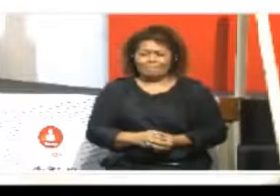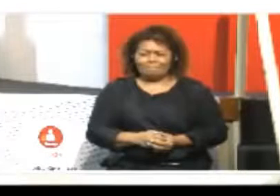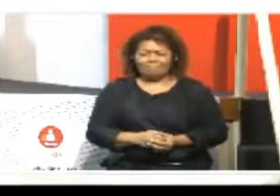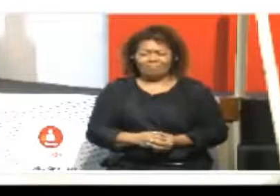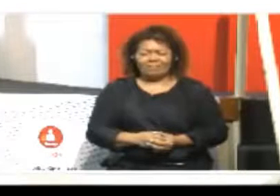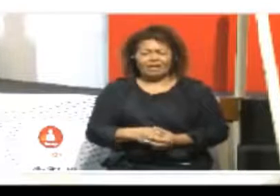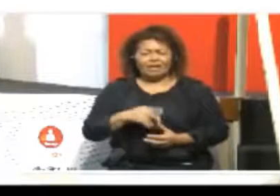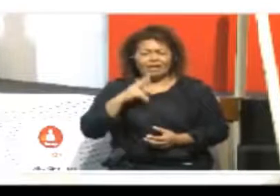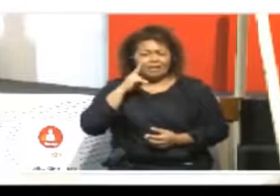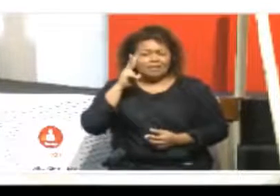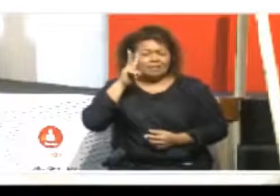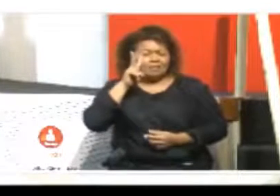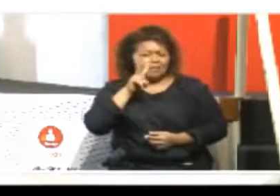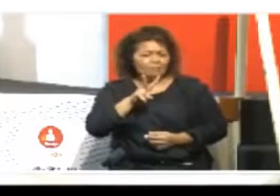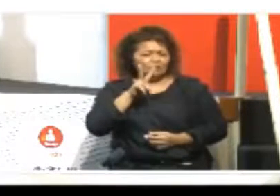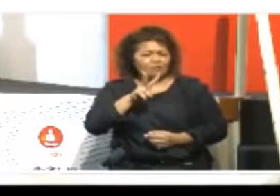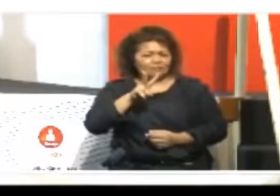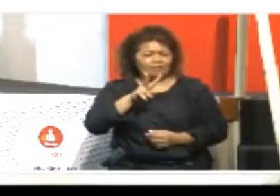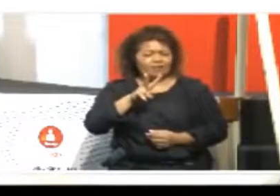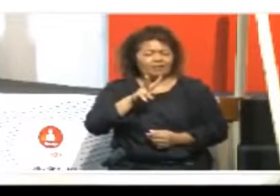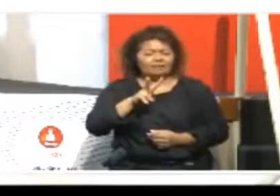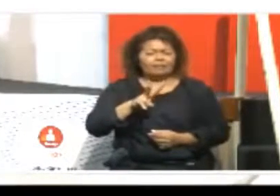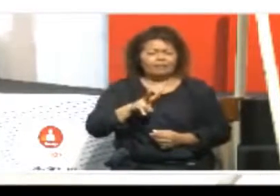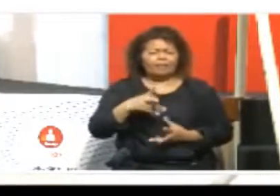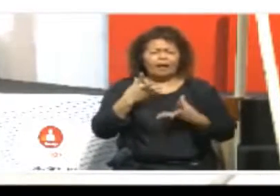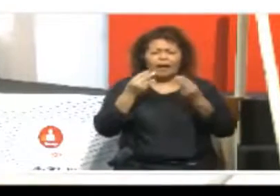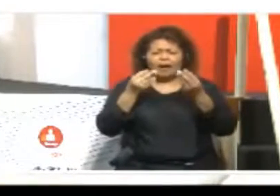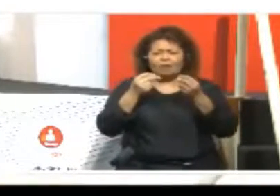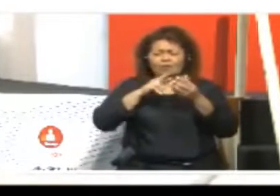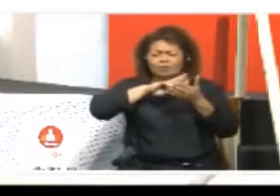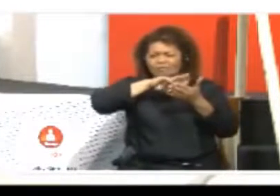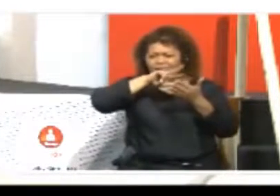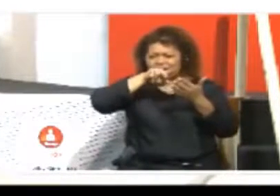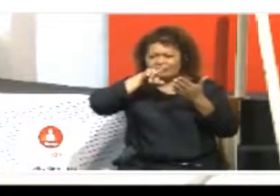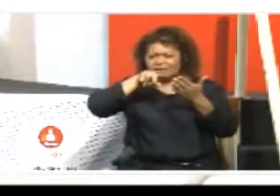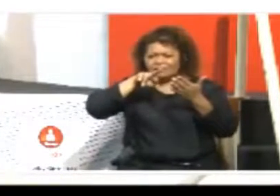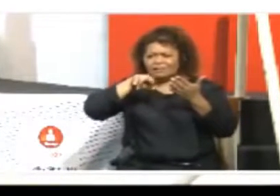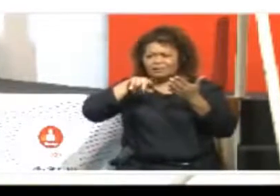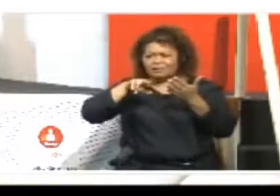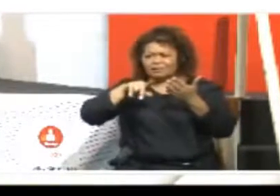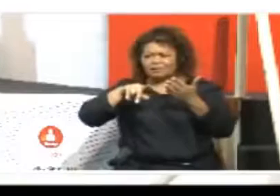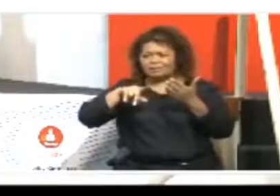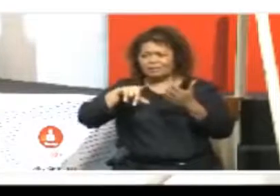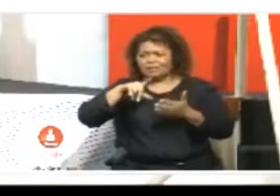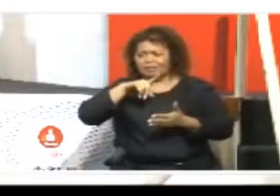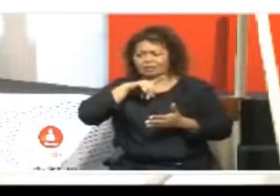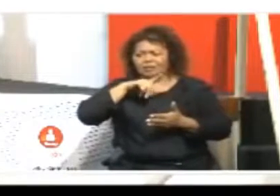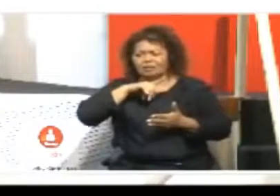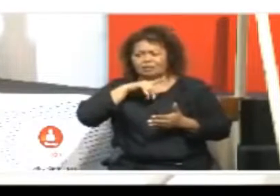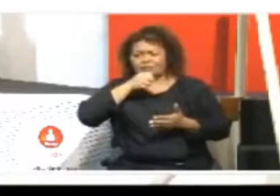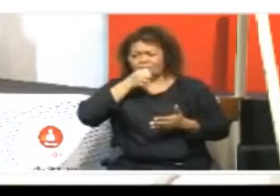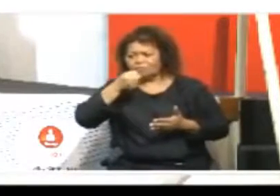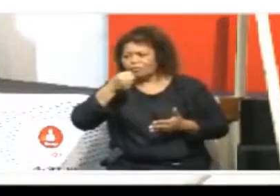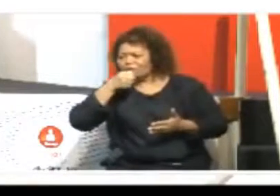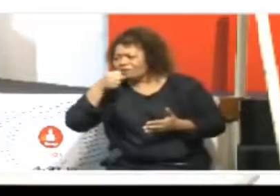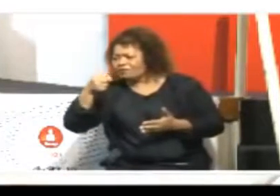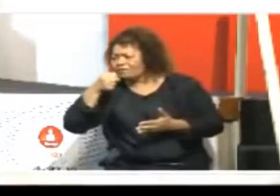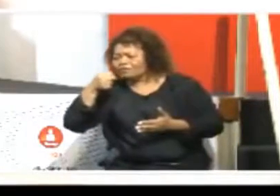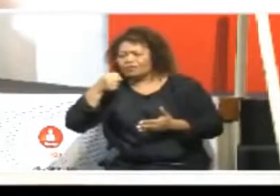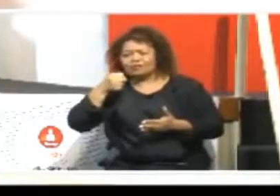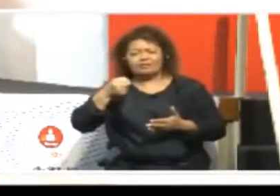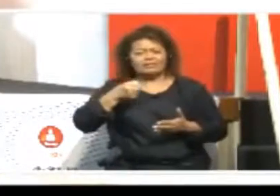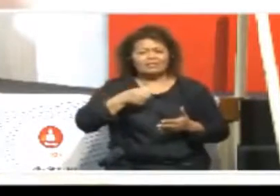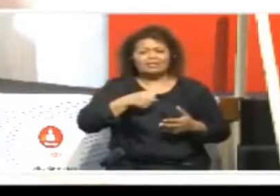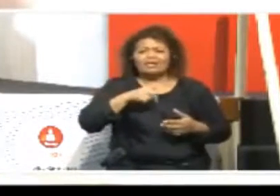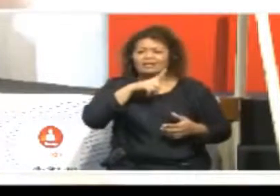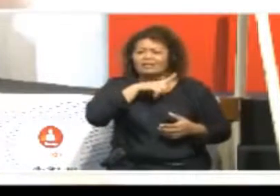básica hay muchísima variación. Por favor, hacen un clic. Vemos que hay municipios que se desempeñan